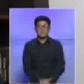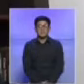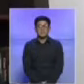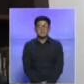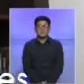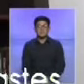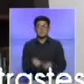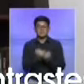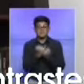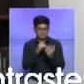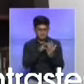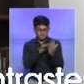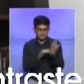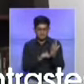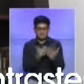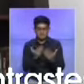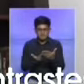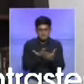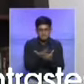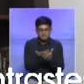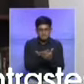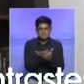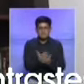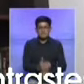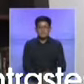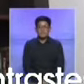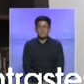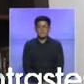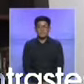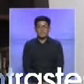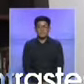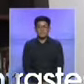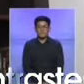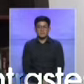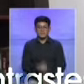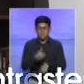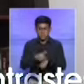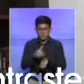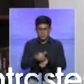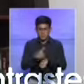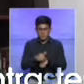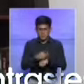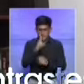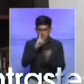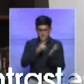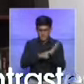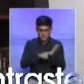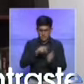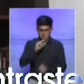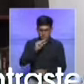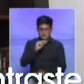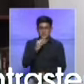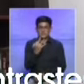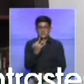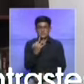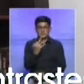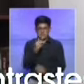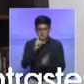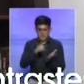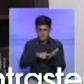cuenta con el proyecto de sentencia relativa a los recursos de reconsideración 1083 y 1084 del presente